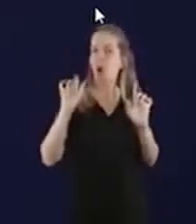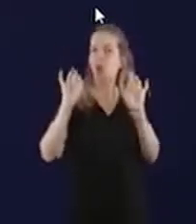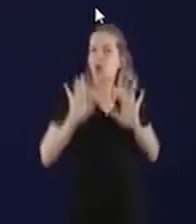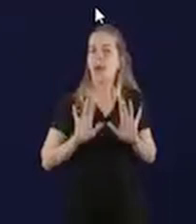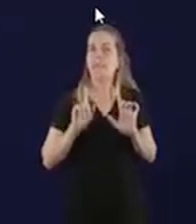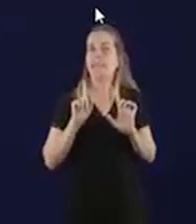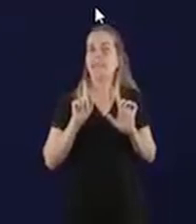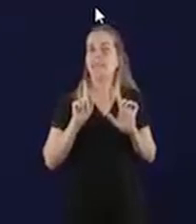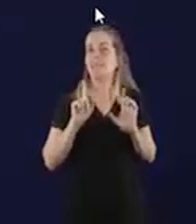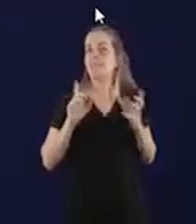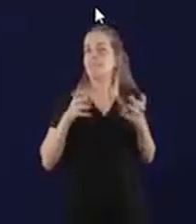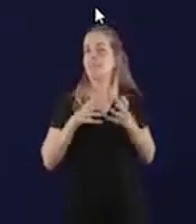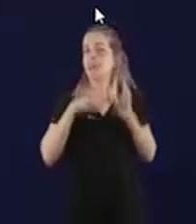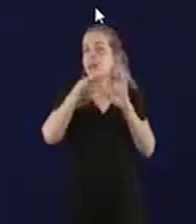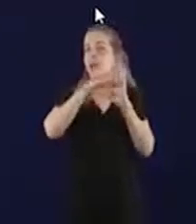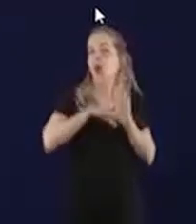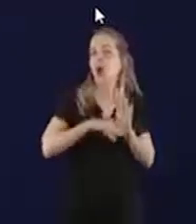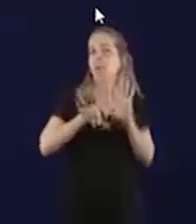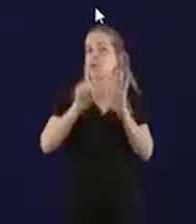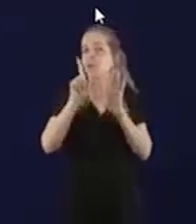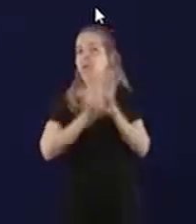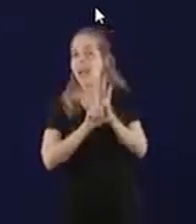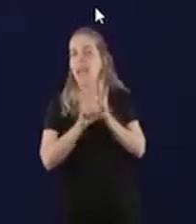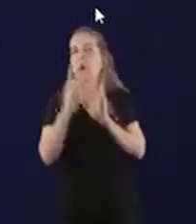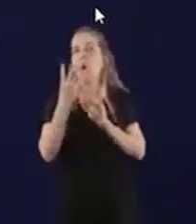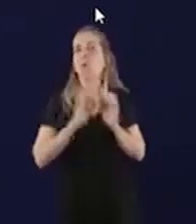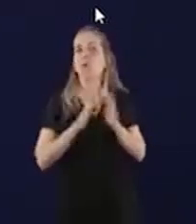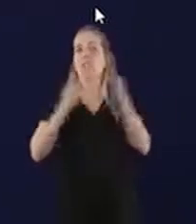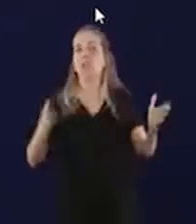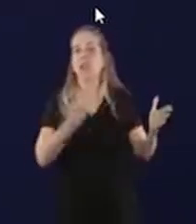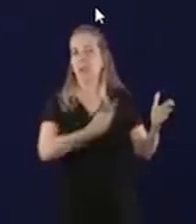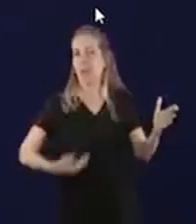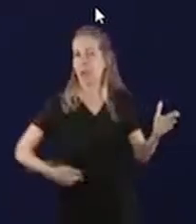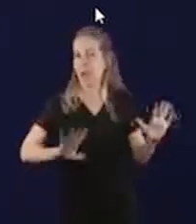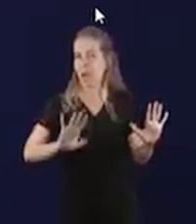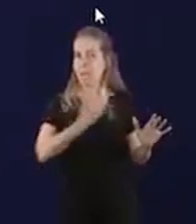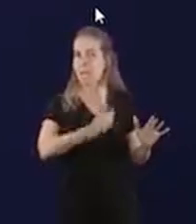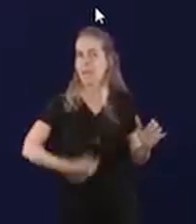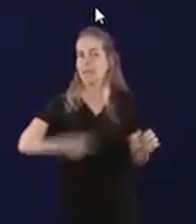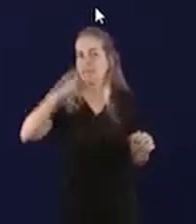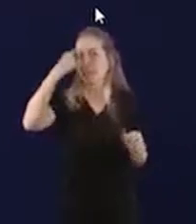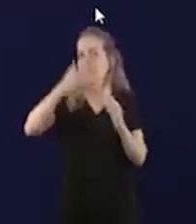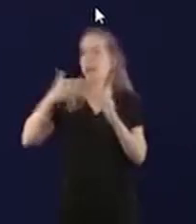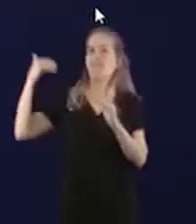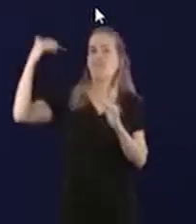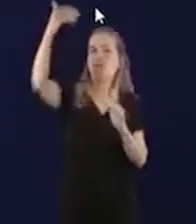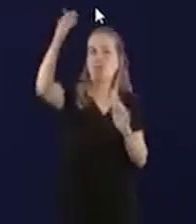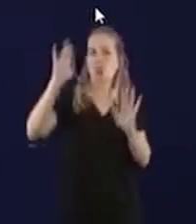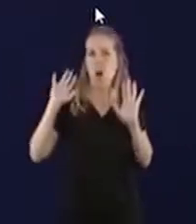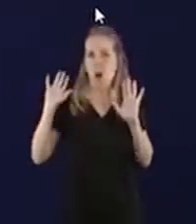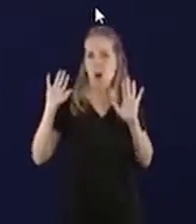medidas una ley o 4 años de de gobierno Me parece que el presidente Mira mucho más allá porque es un gran